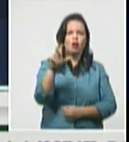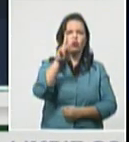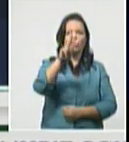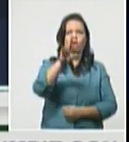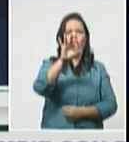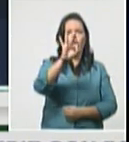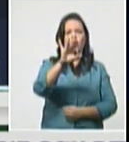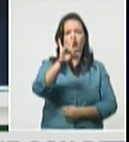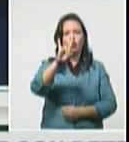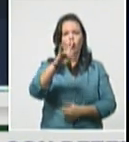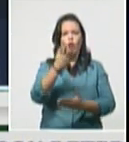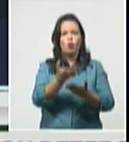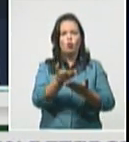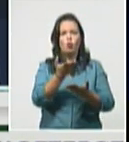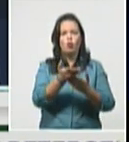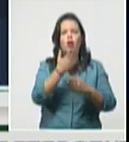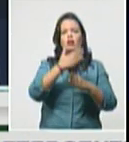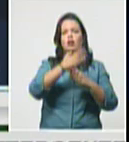el de Santiago de Cuba